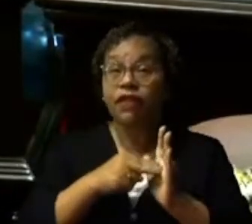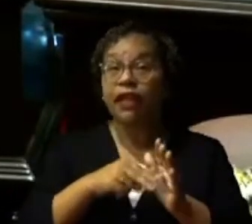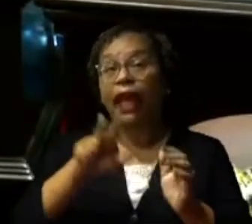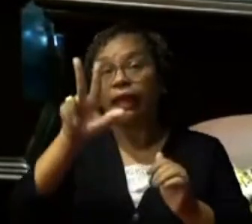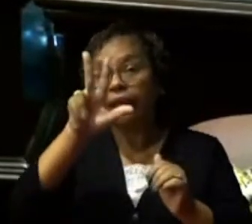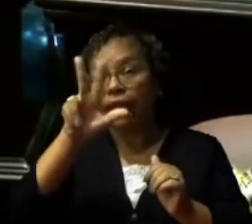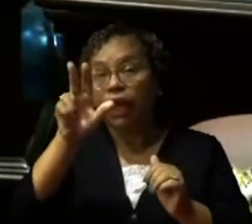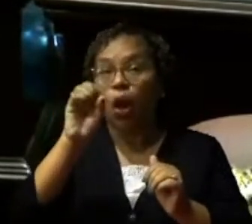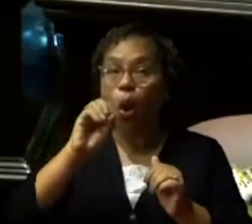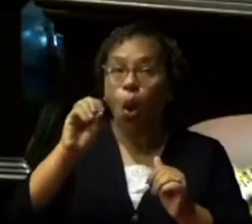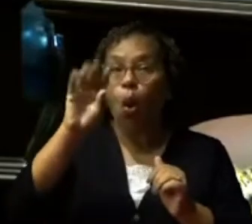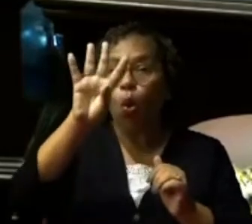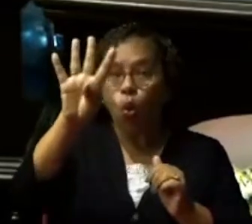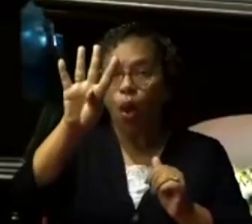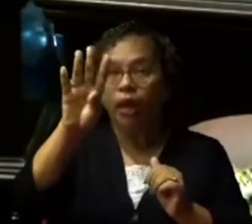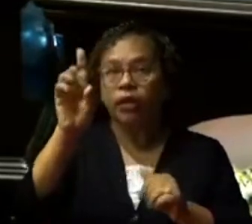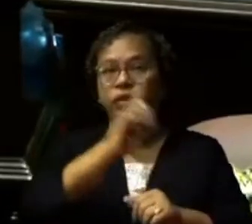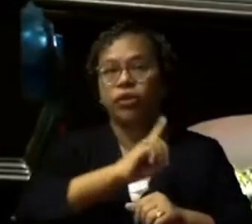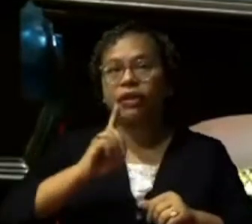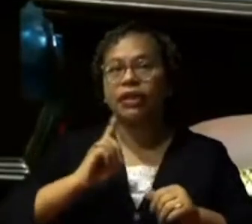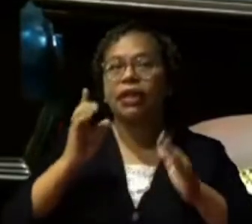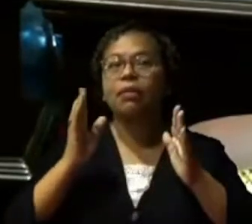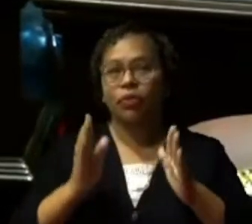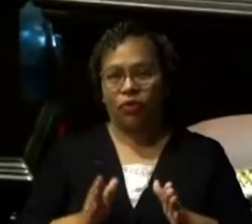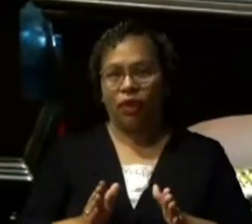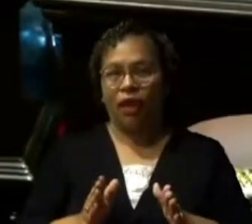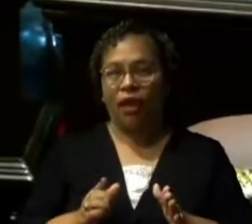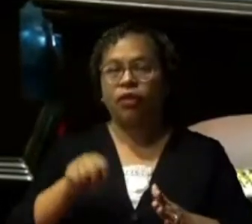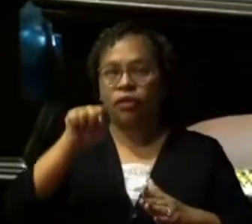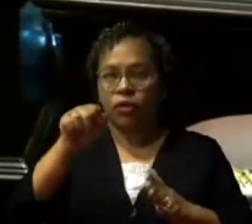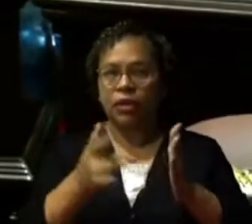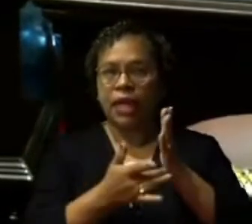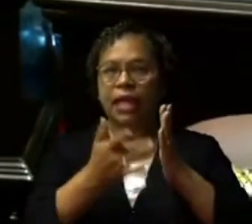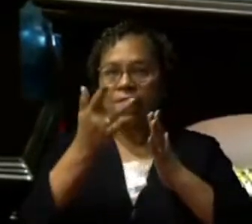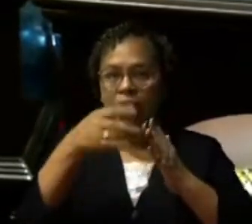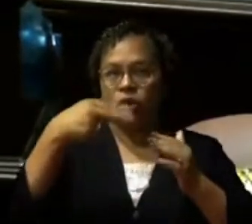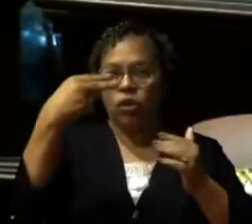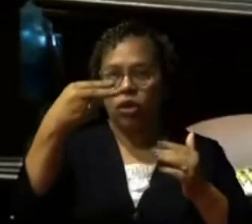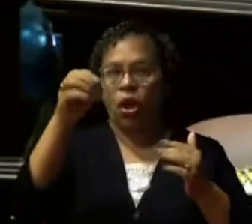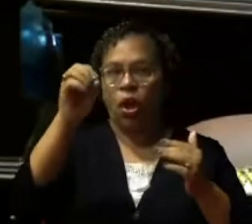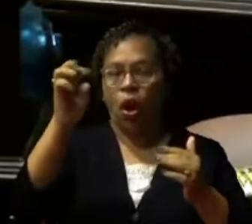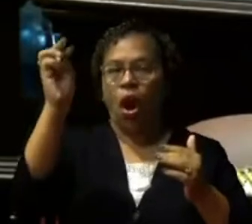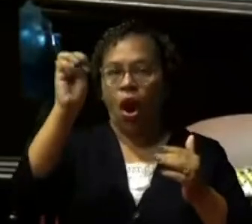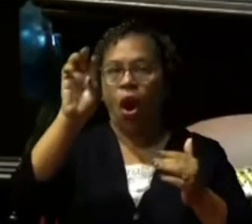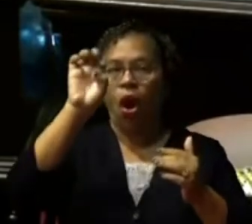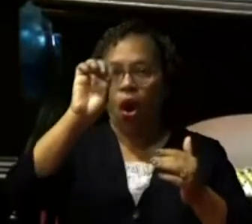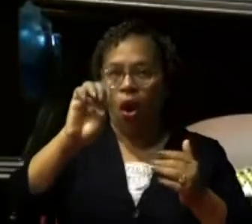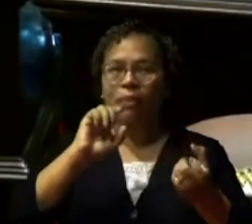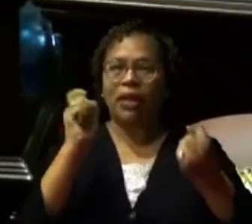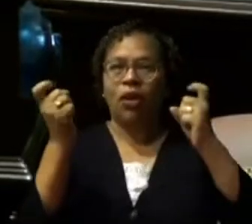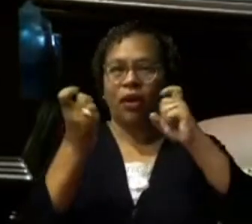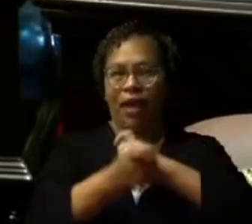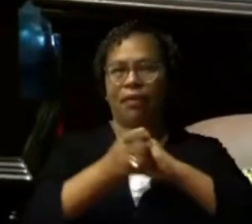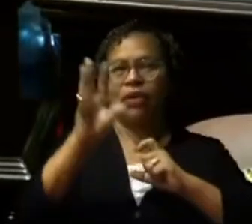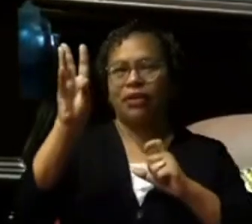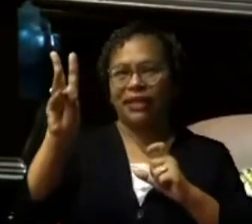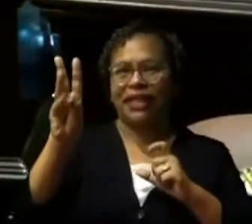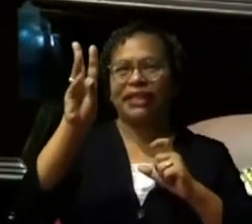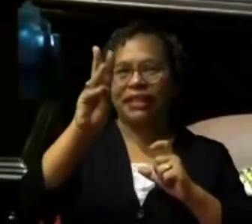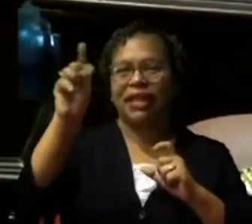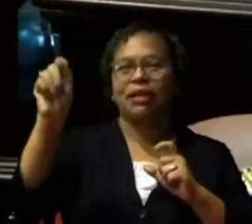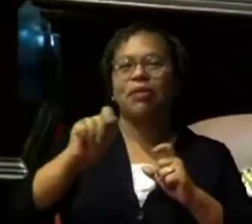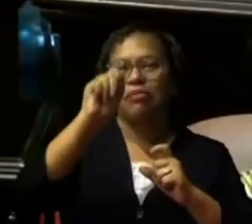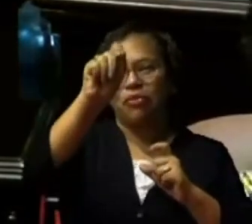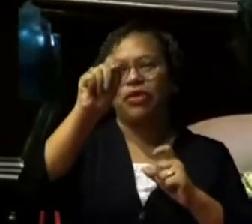el método de Hunt le completa y lo lleva a 4 diputados, llevándolo a un 66% de la representación,